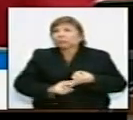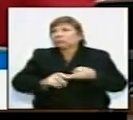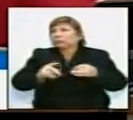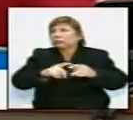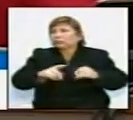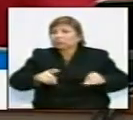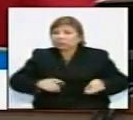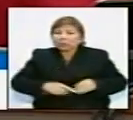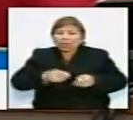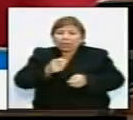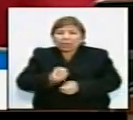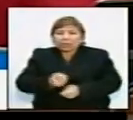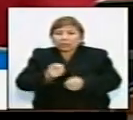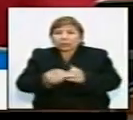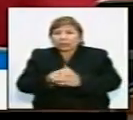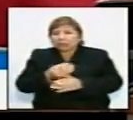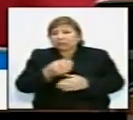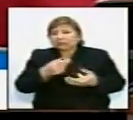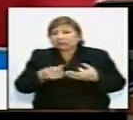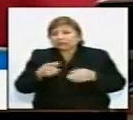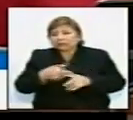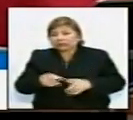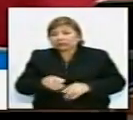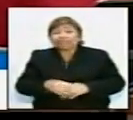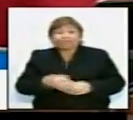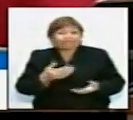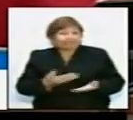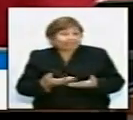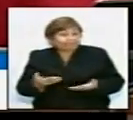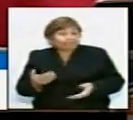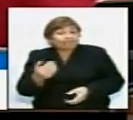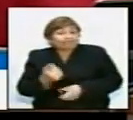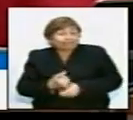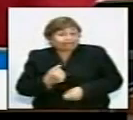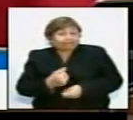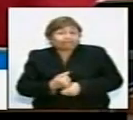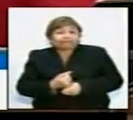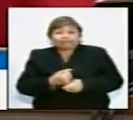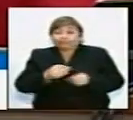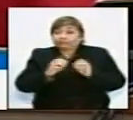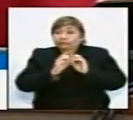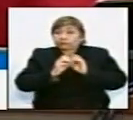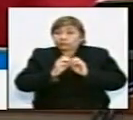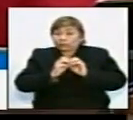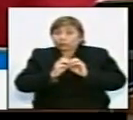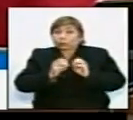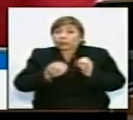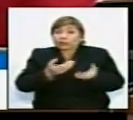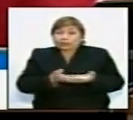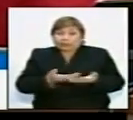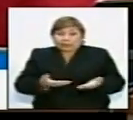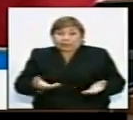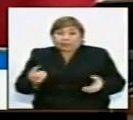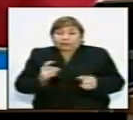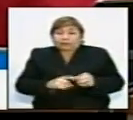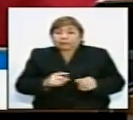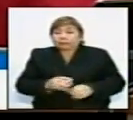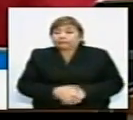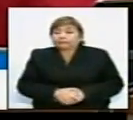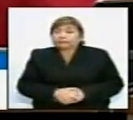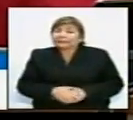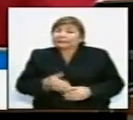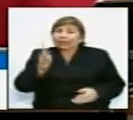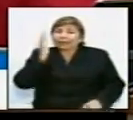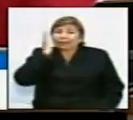zona agrícola, etcétera. Y estamos trabajando ahí lo que se llaman las soluciones integrales, ¿no? Entonces se